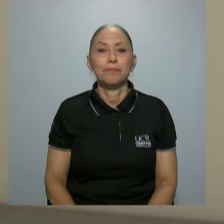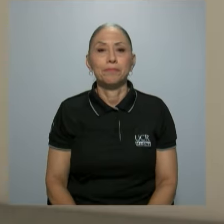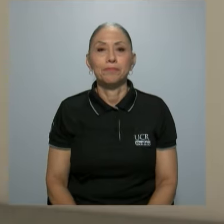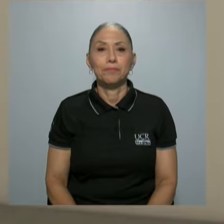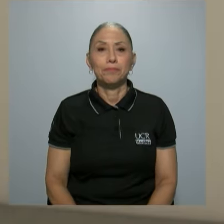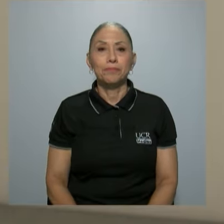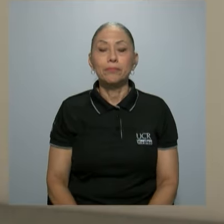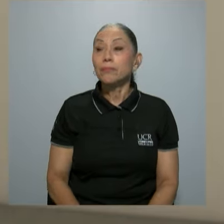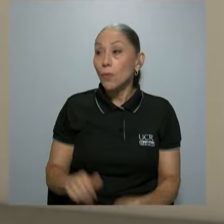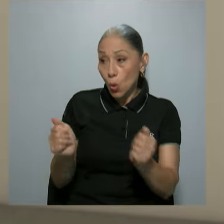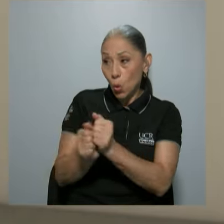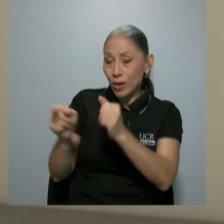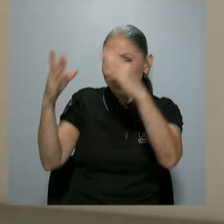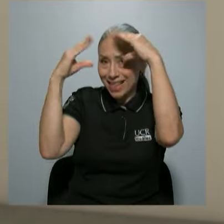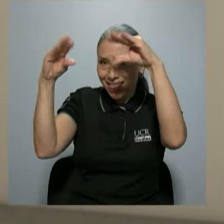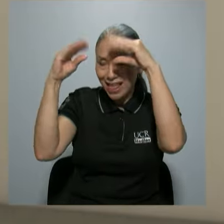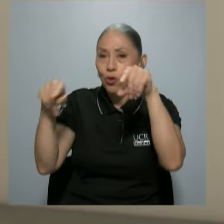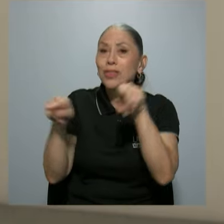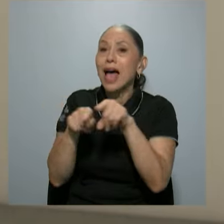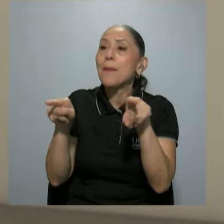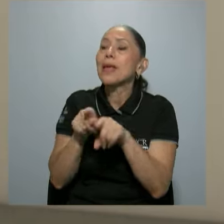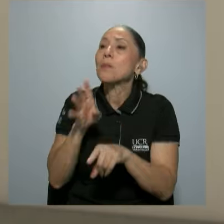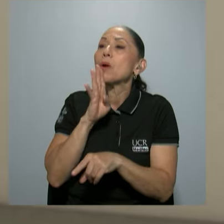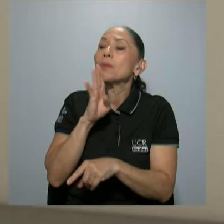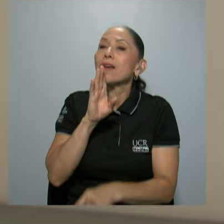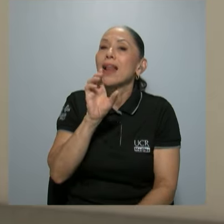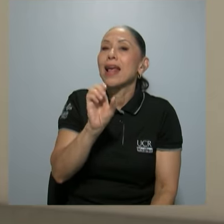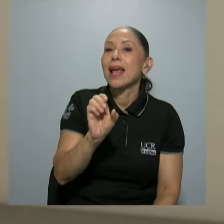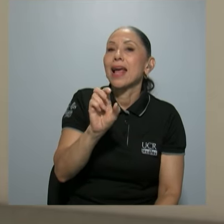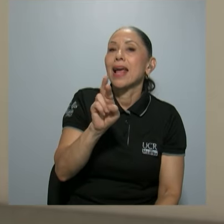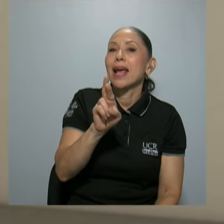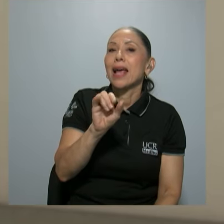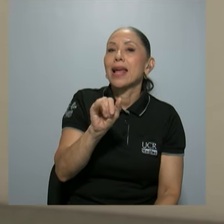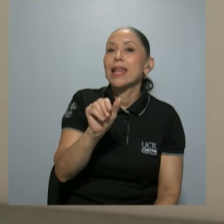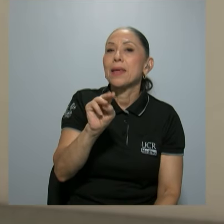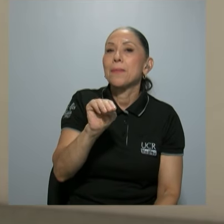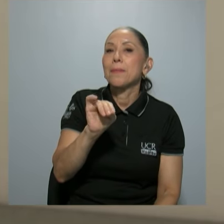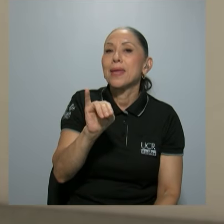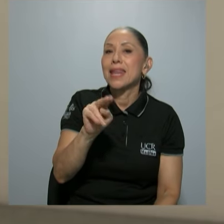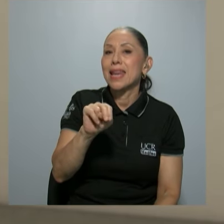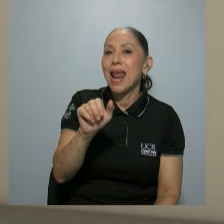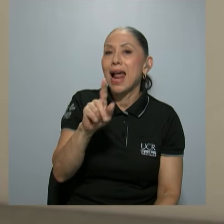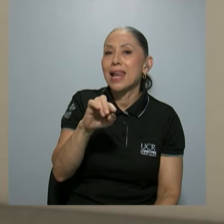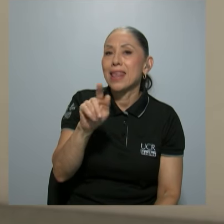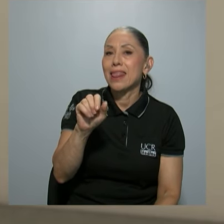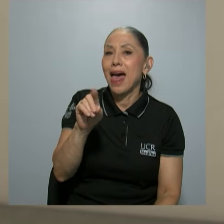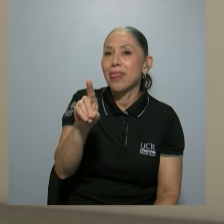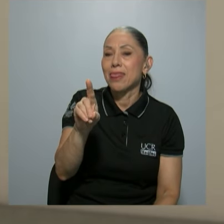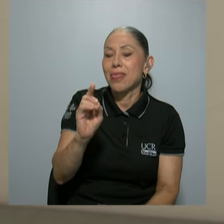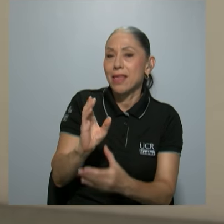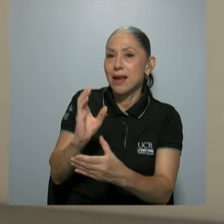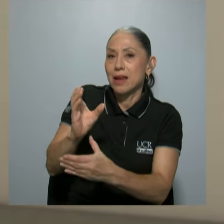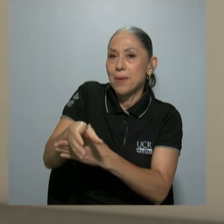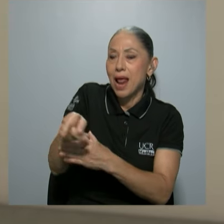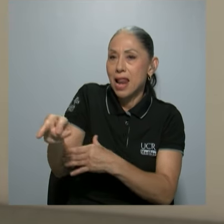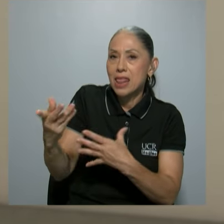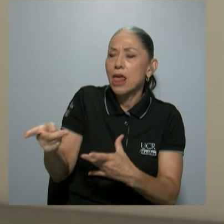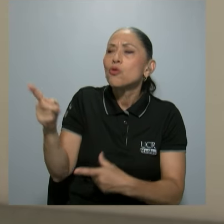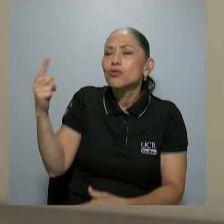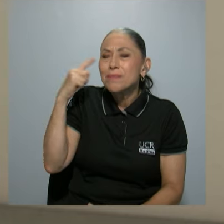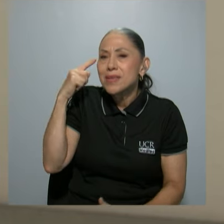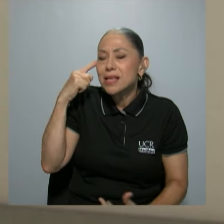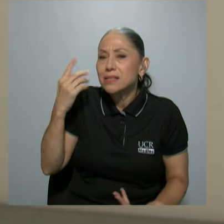ese dato también podemos saltar al tema de la criminalidad, que usted lo abordó de alguna manera, pero y que está allí. ¿Cómo piensa